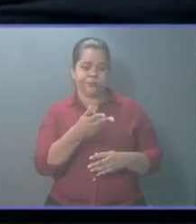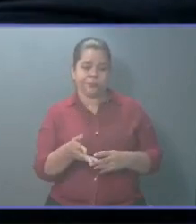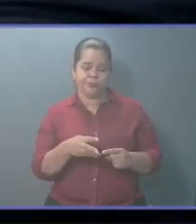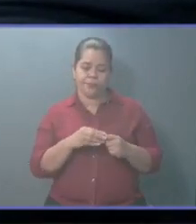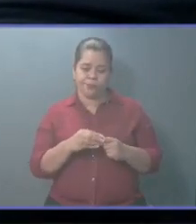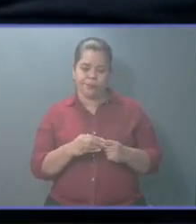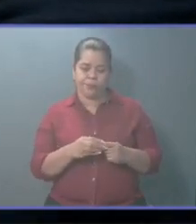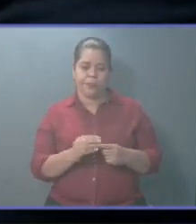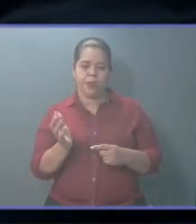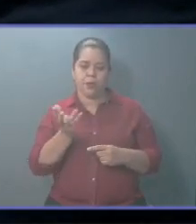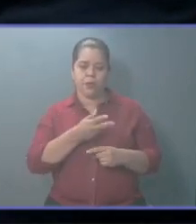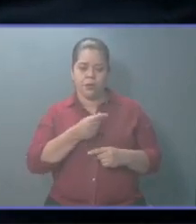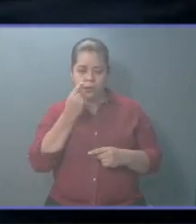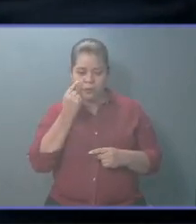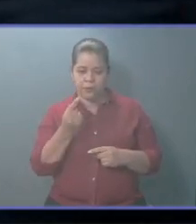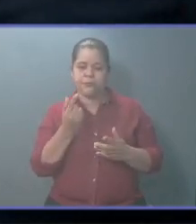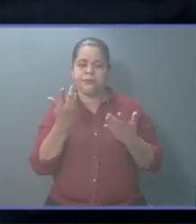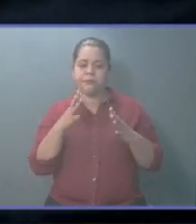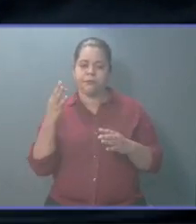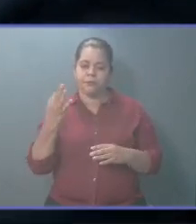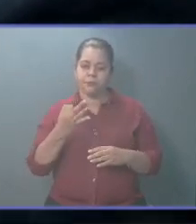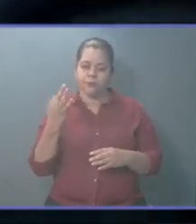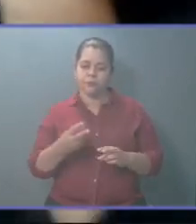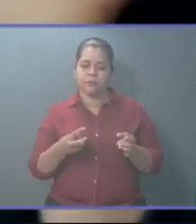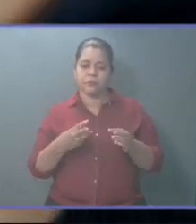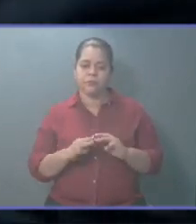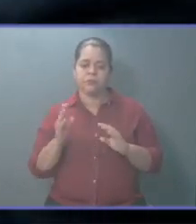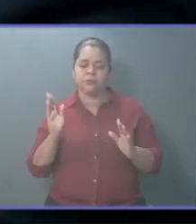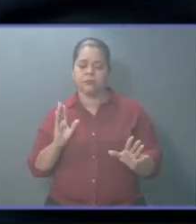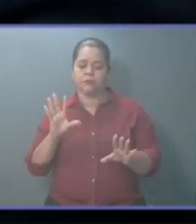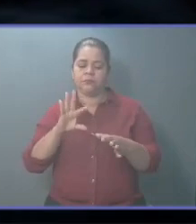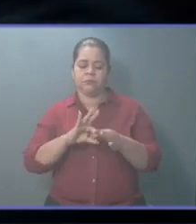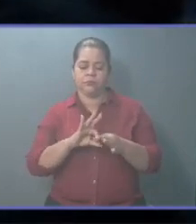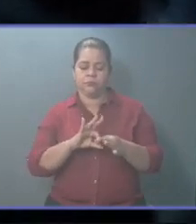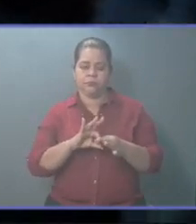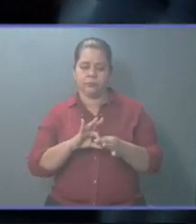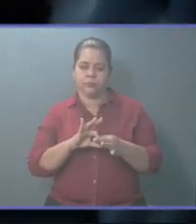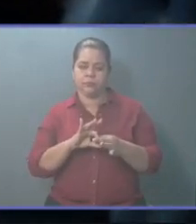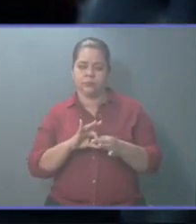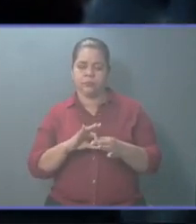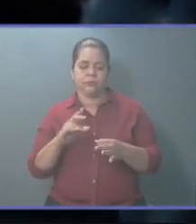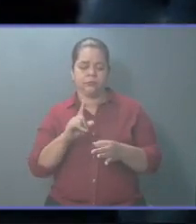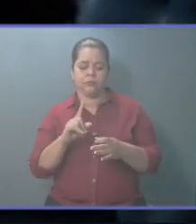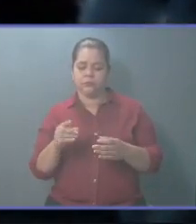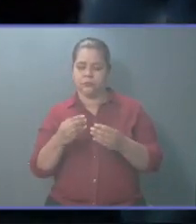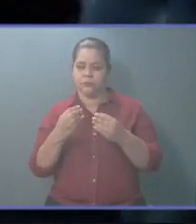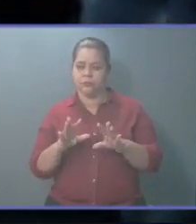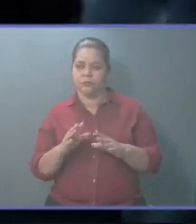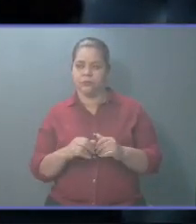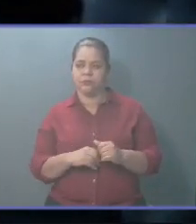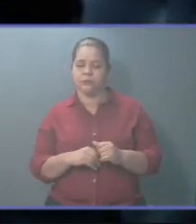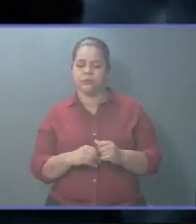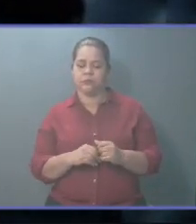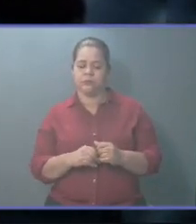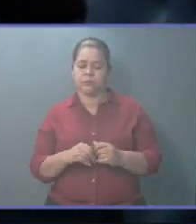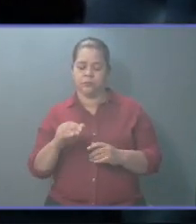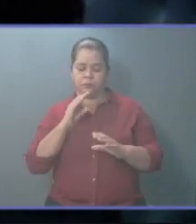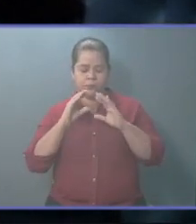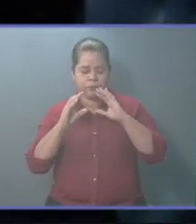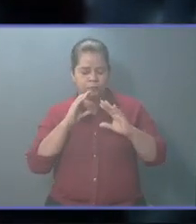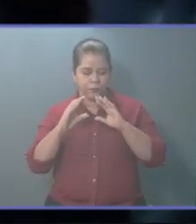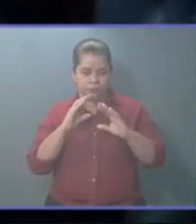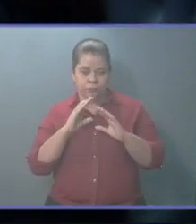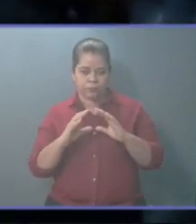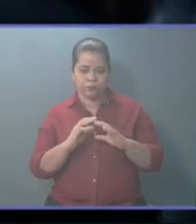veíamos que hubiese un mecanismo de enlace para que tampoco quede tan faltó de